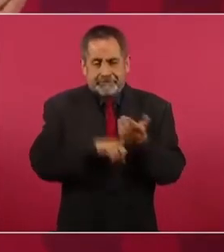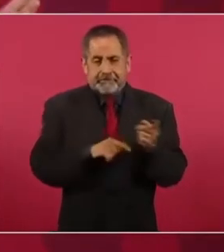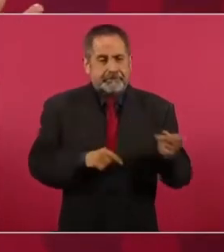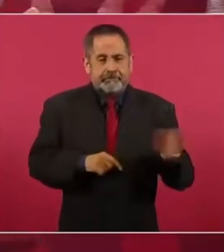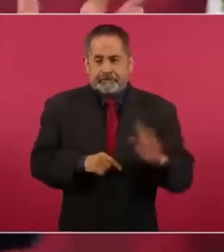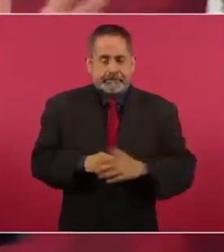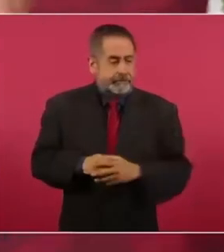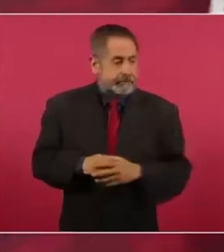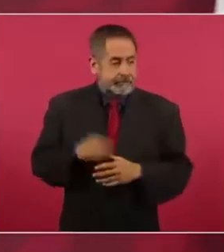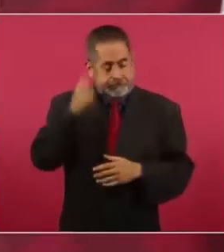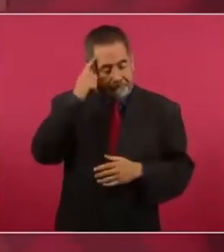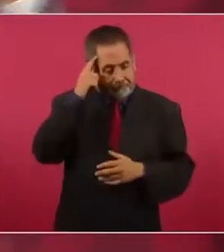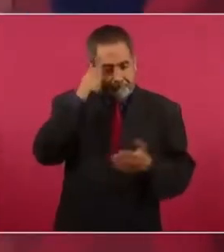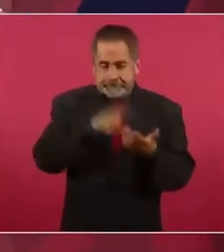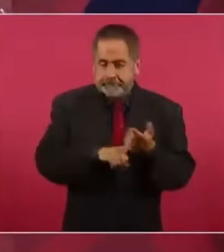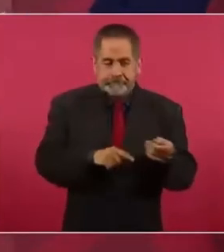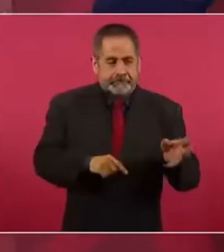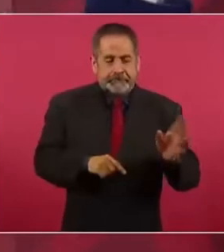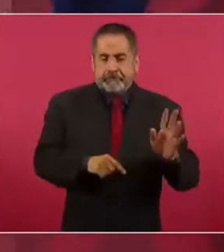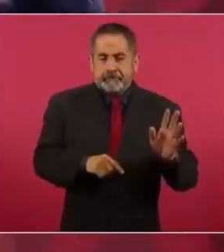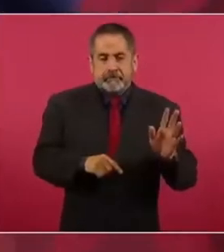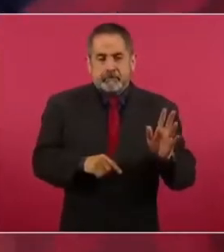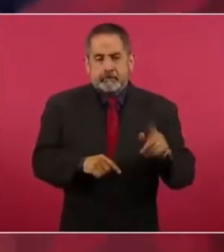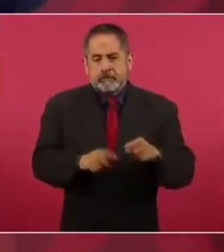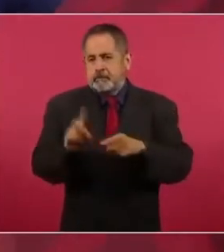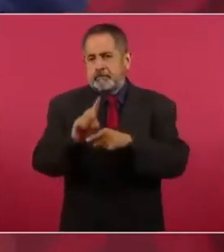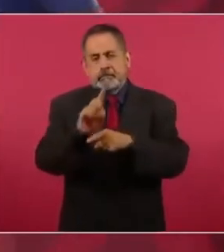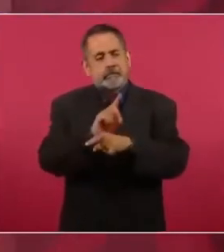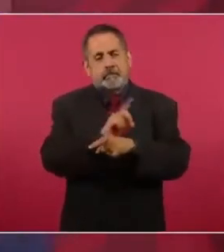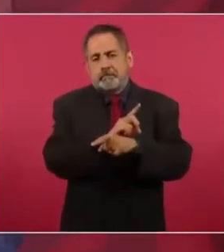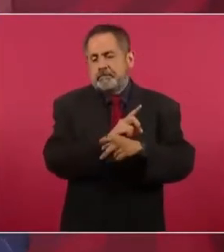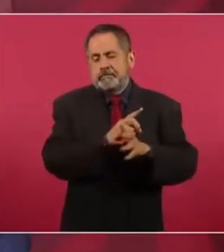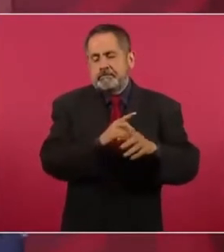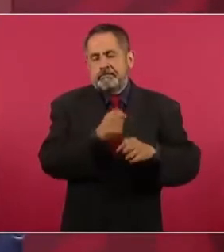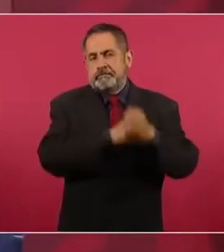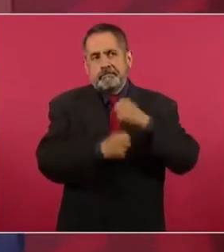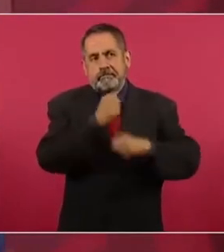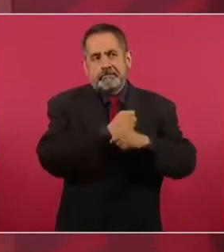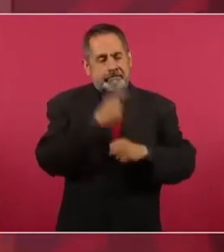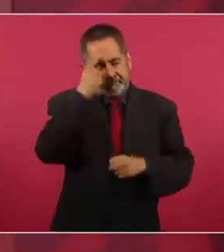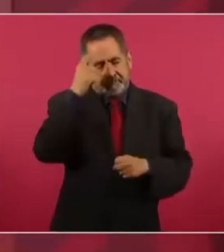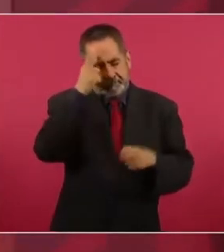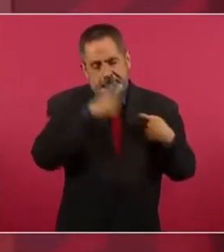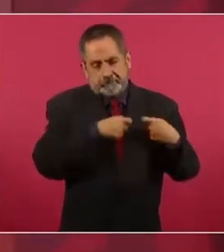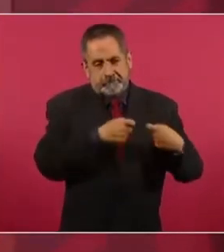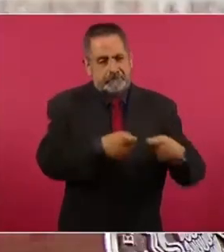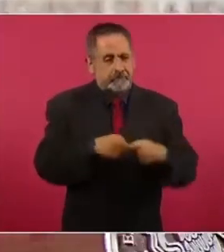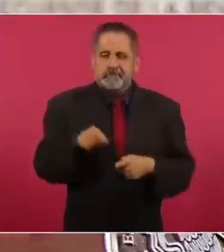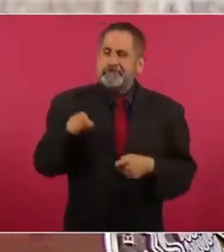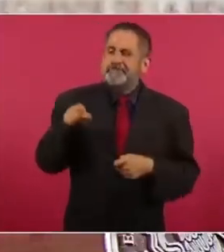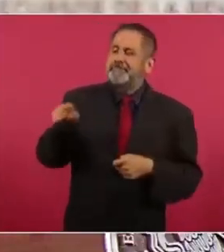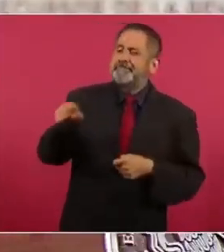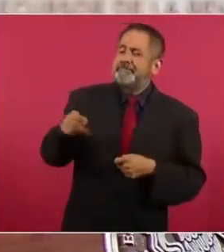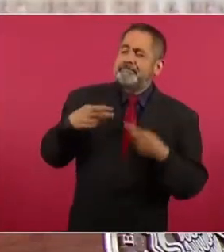porque es una mentalidad conservadora que viene de lejos, de que el pueblo es